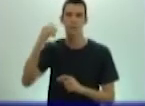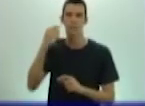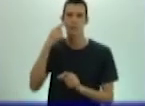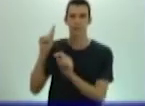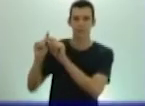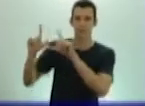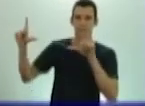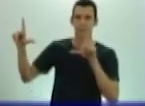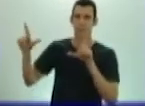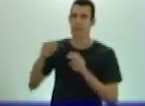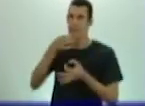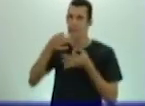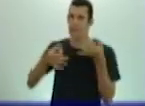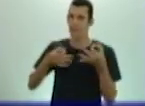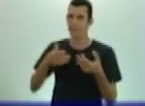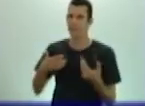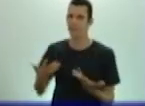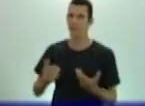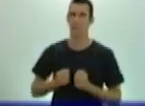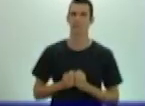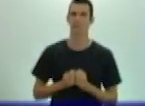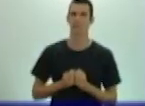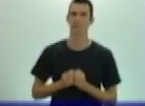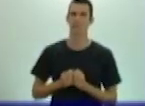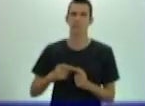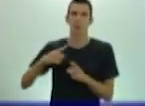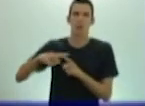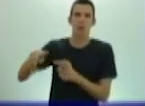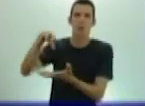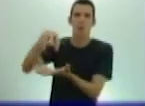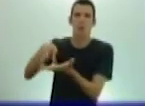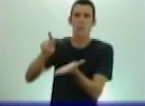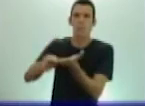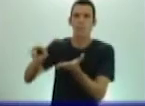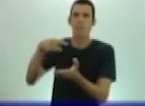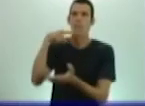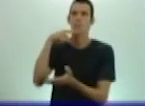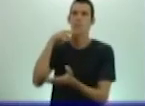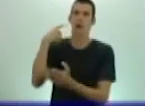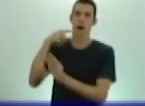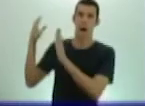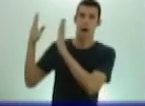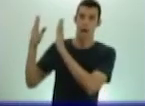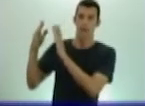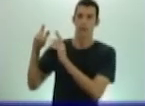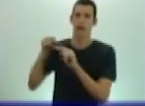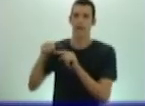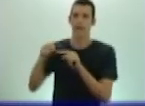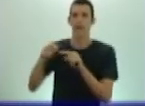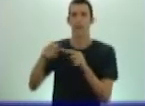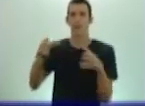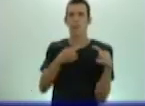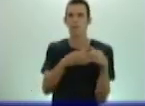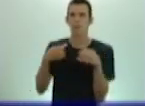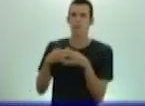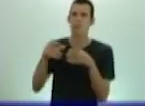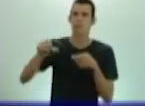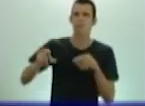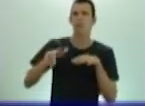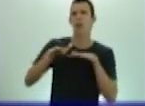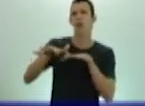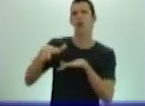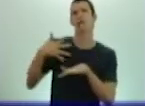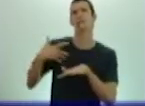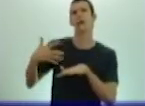se desarrolla una manifestación pacífica donde todas las iniciativas que se enarbolaron